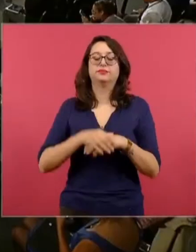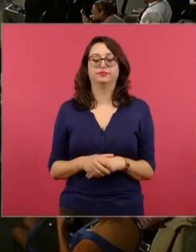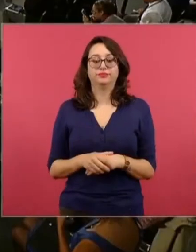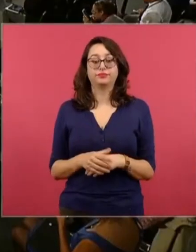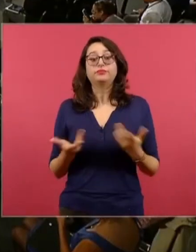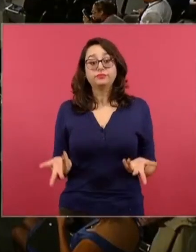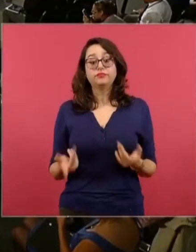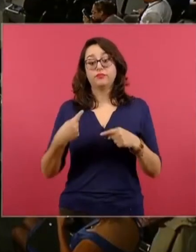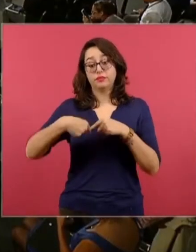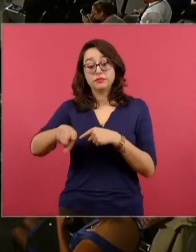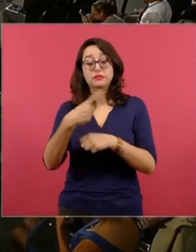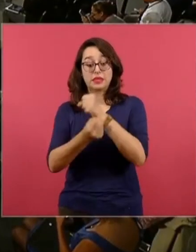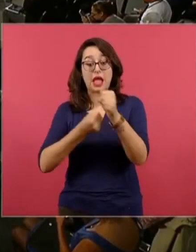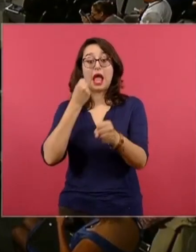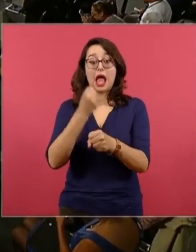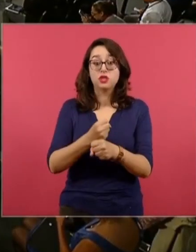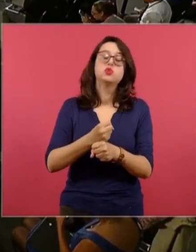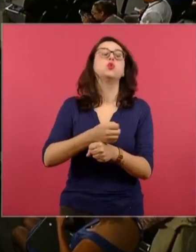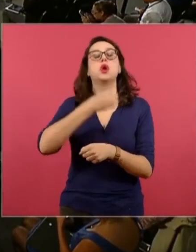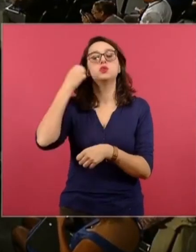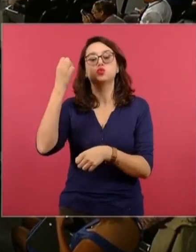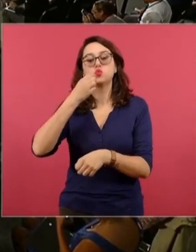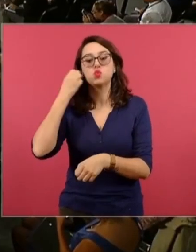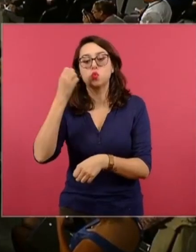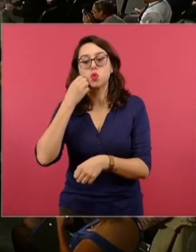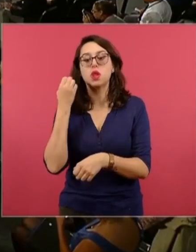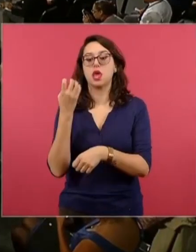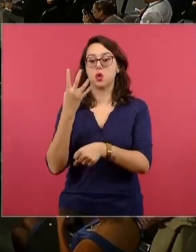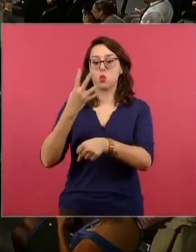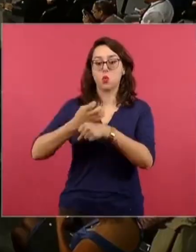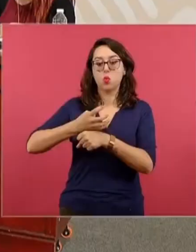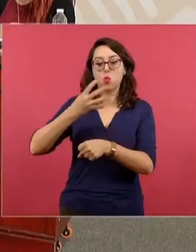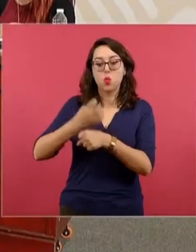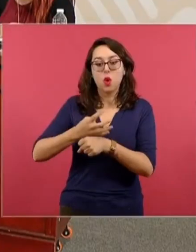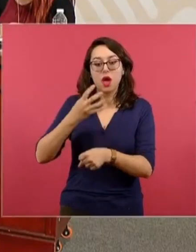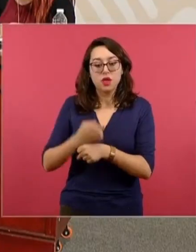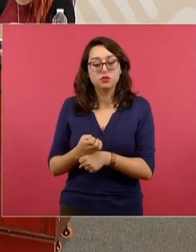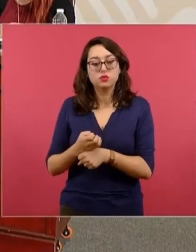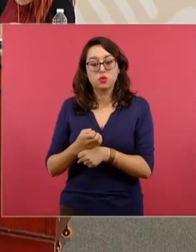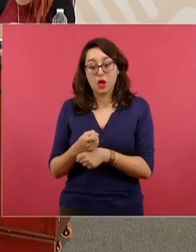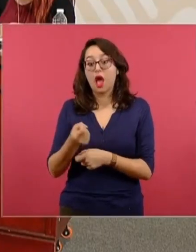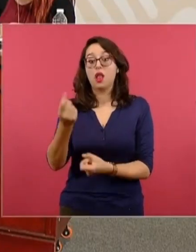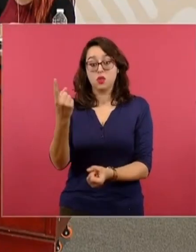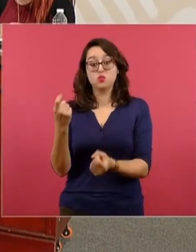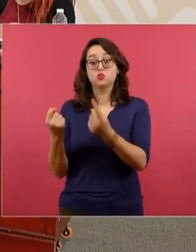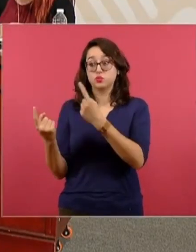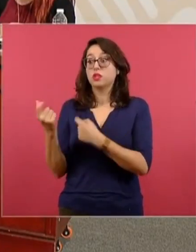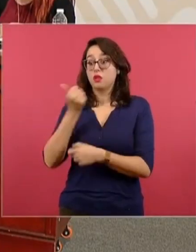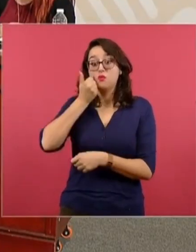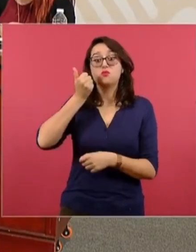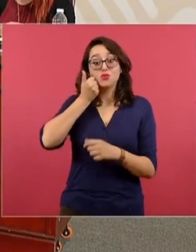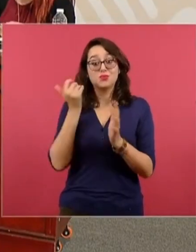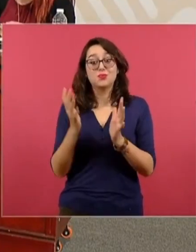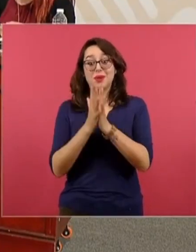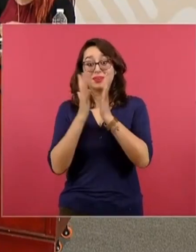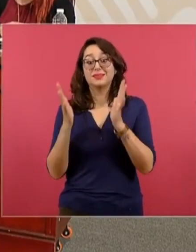los alumnos de cuarto de escuela normal fueron a los consejos técnicos escolares. Eso creo que ha sido una